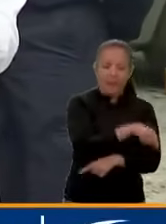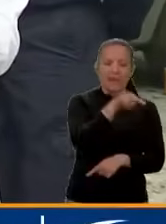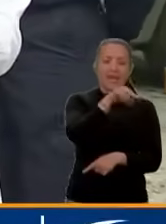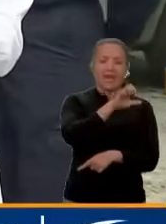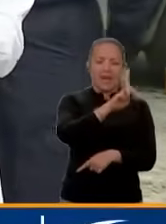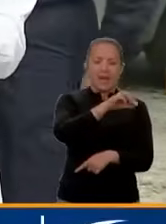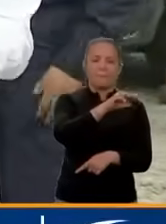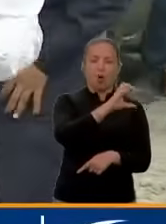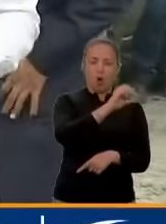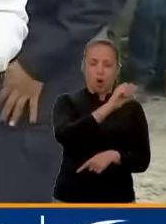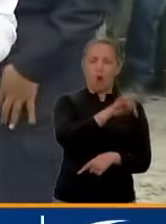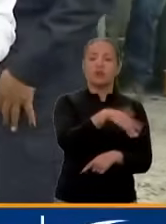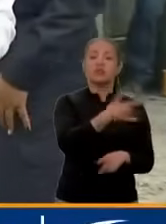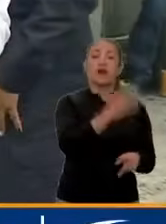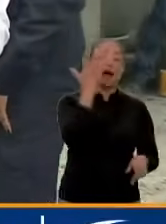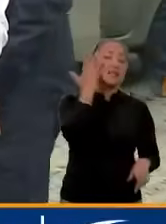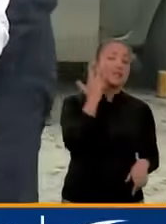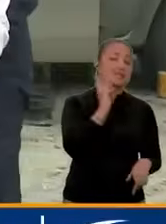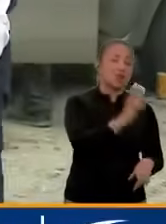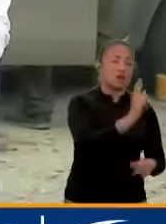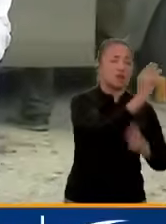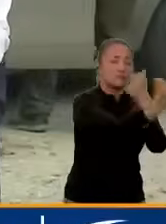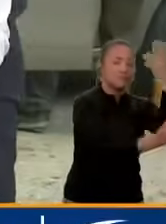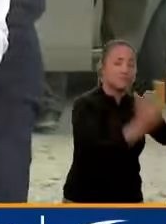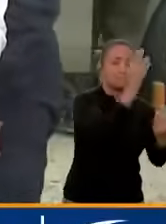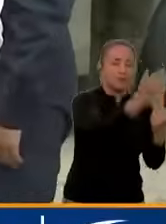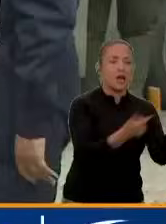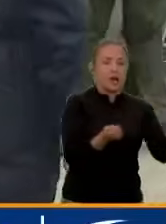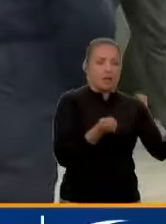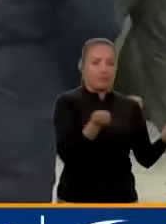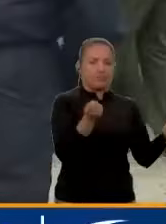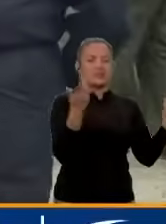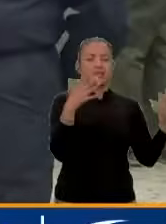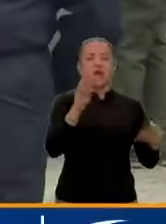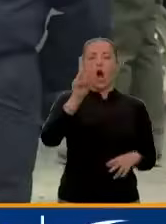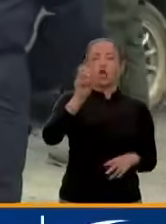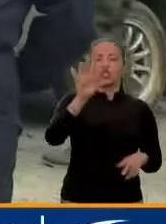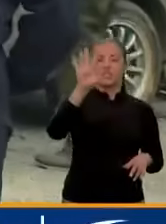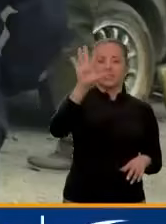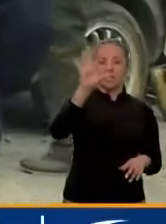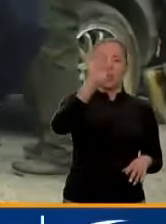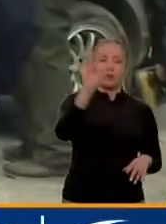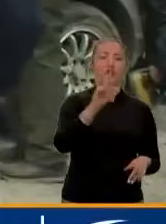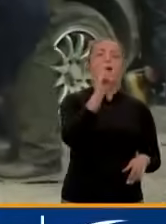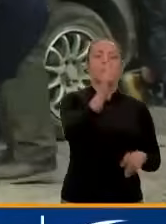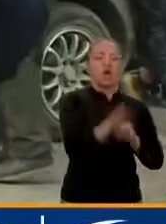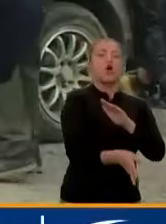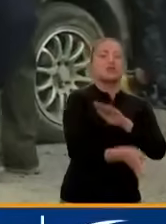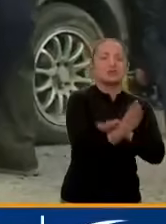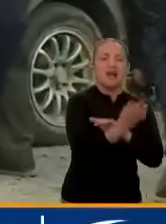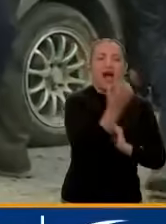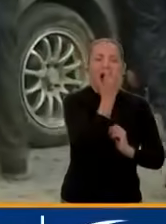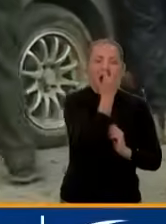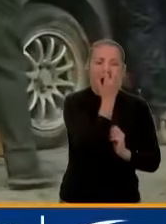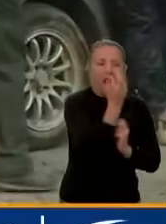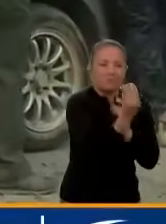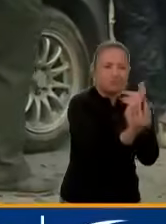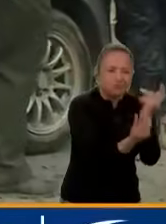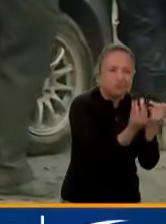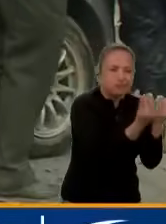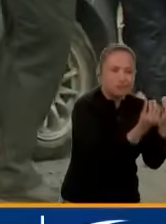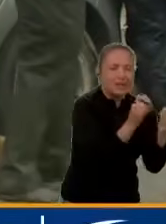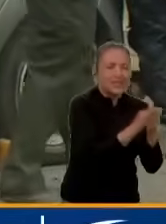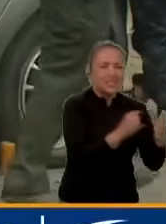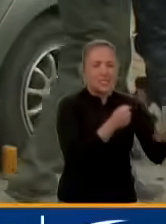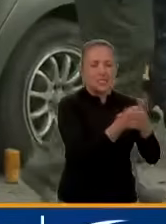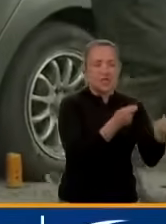cumplen 5 días de un incendio, han dicho que se ha controlado en un 85%, siguen los puntos calientes con los que están luchando, y Merly Mota